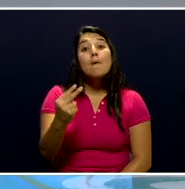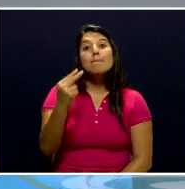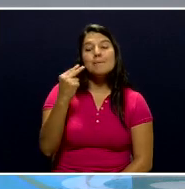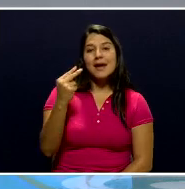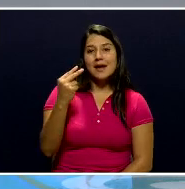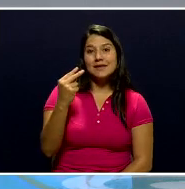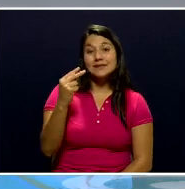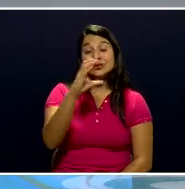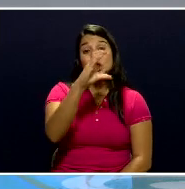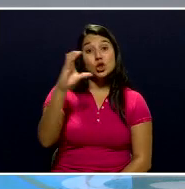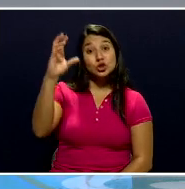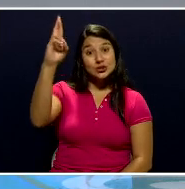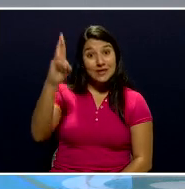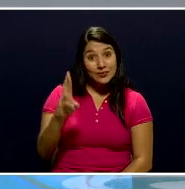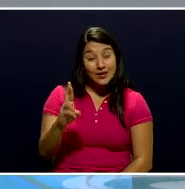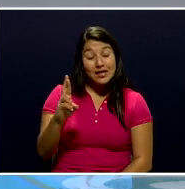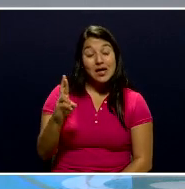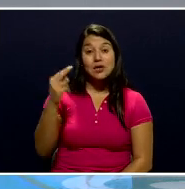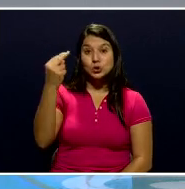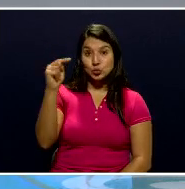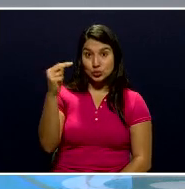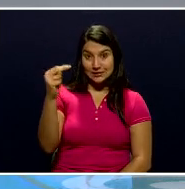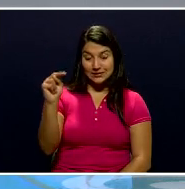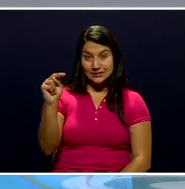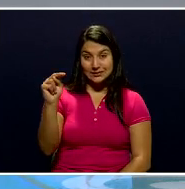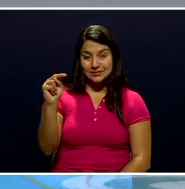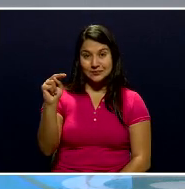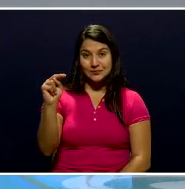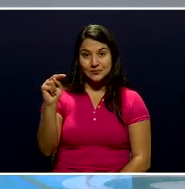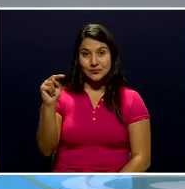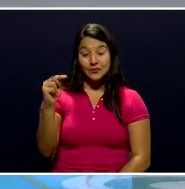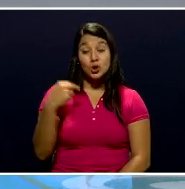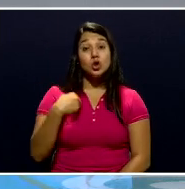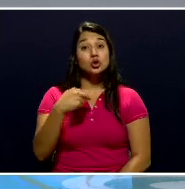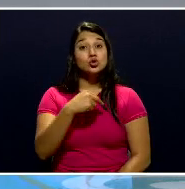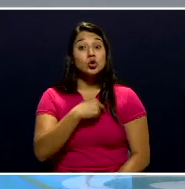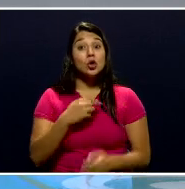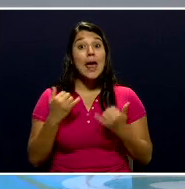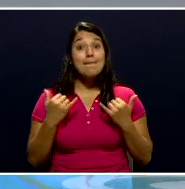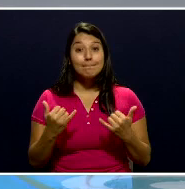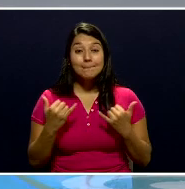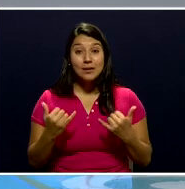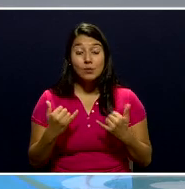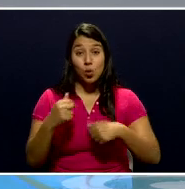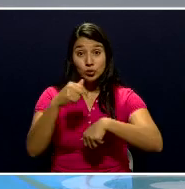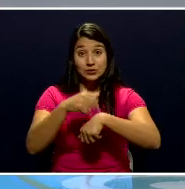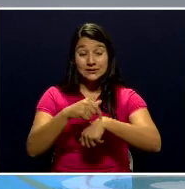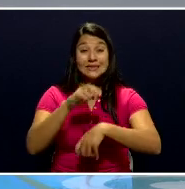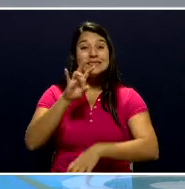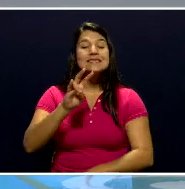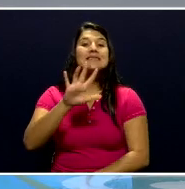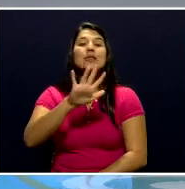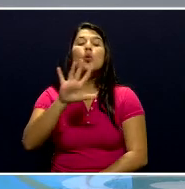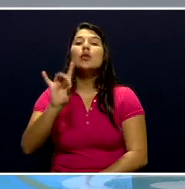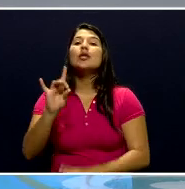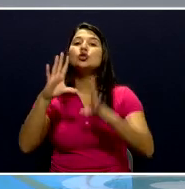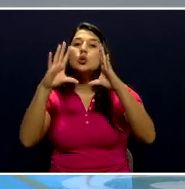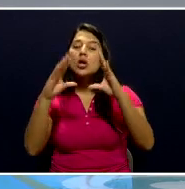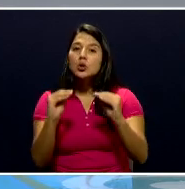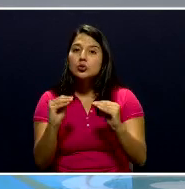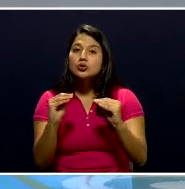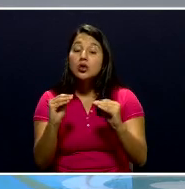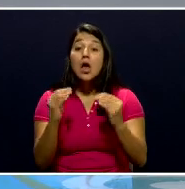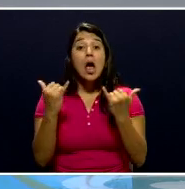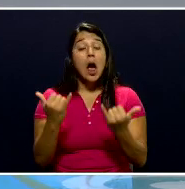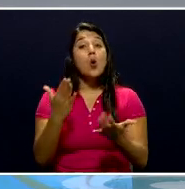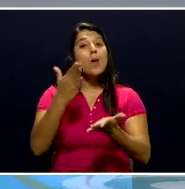el noticiero estelar de Costa Rica Noticias. Estamos en vivo a las 7:58 de la noche.